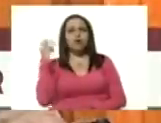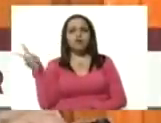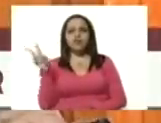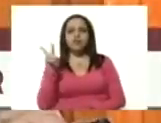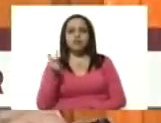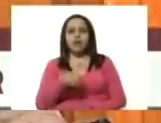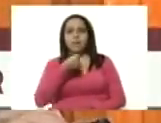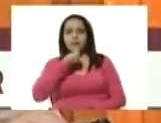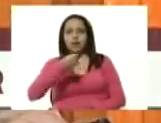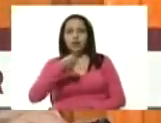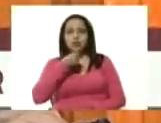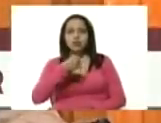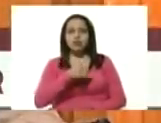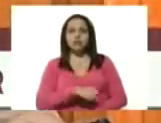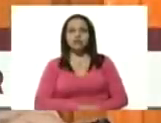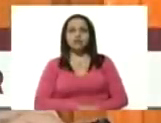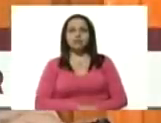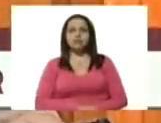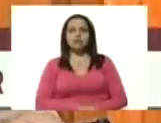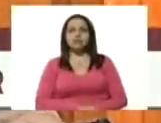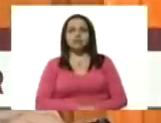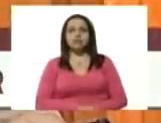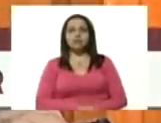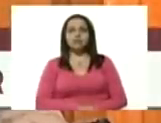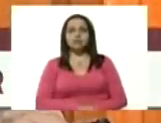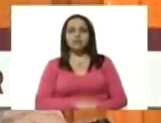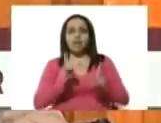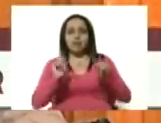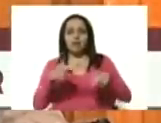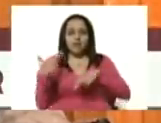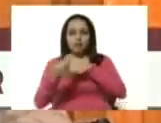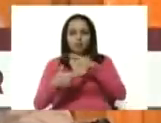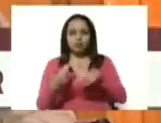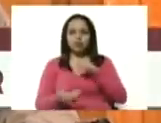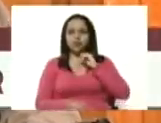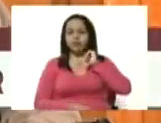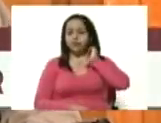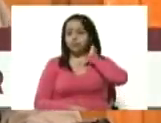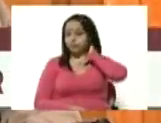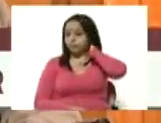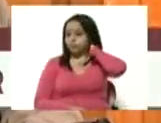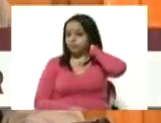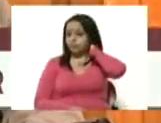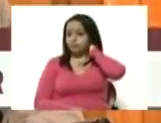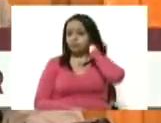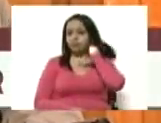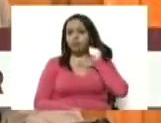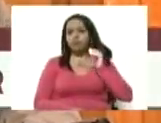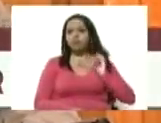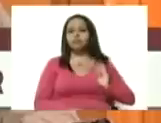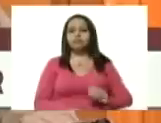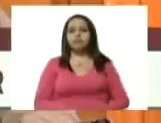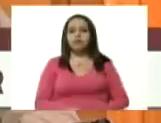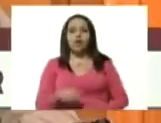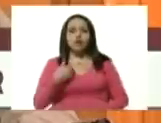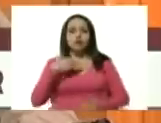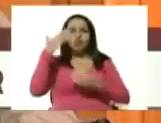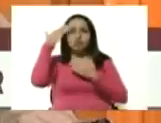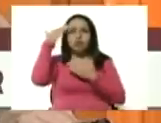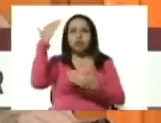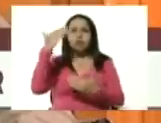como periodista y como revolucionaria. Yo saludo a todos los